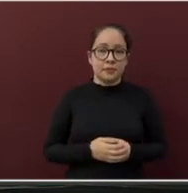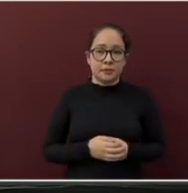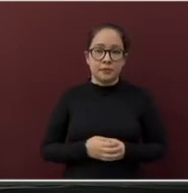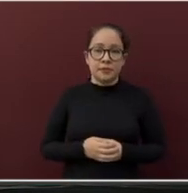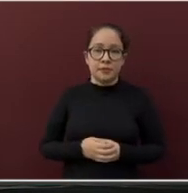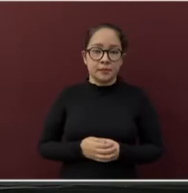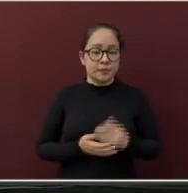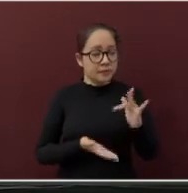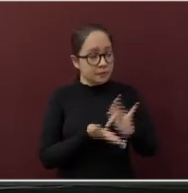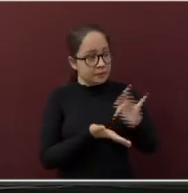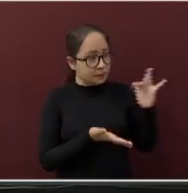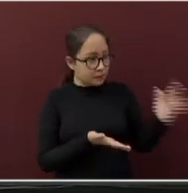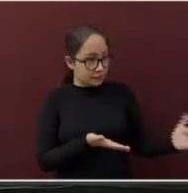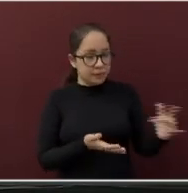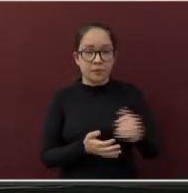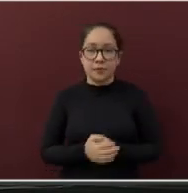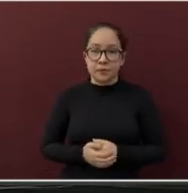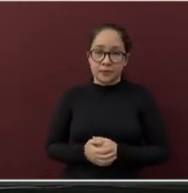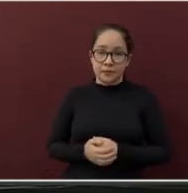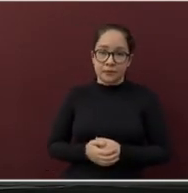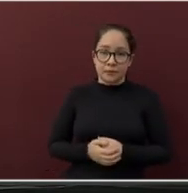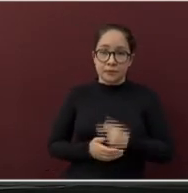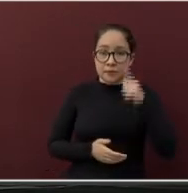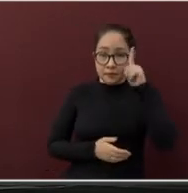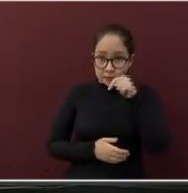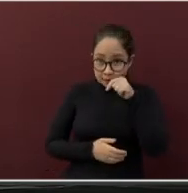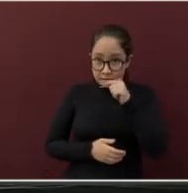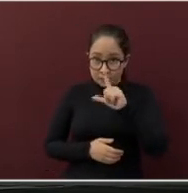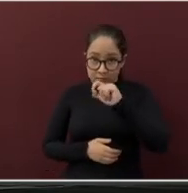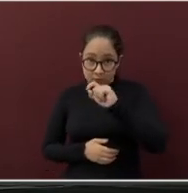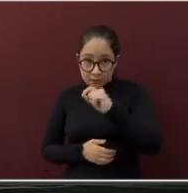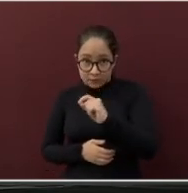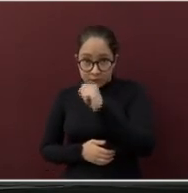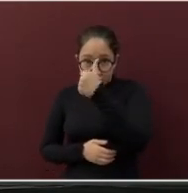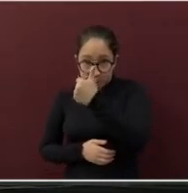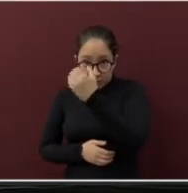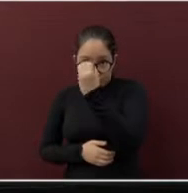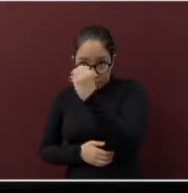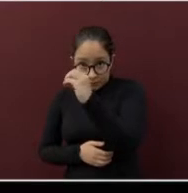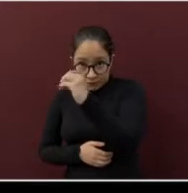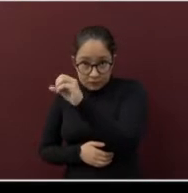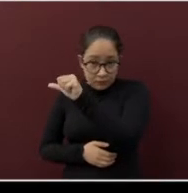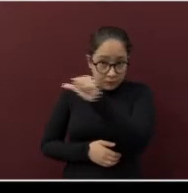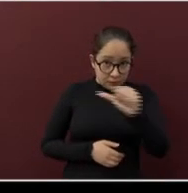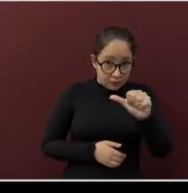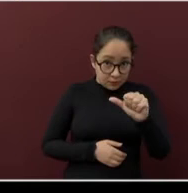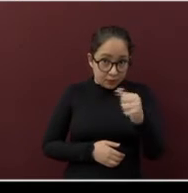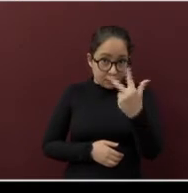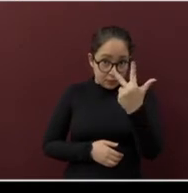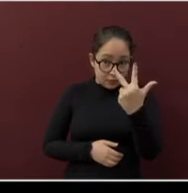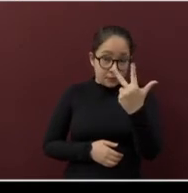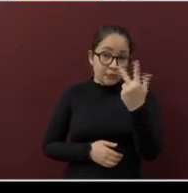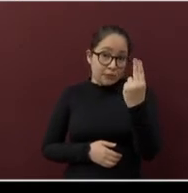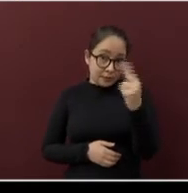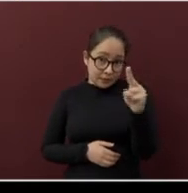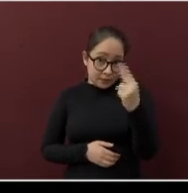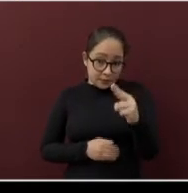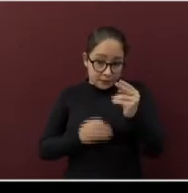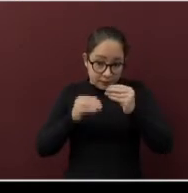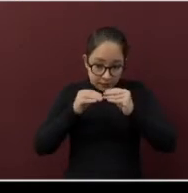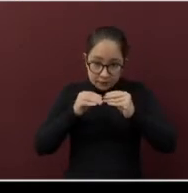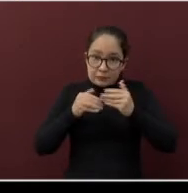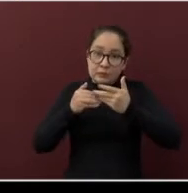gracias doctora les informamos que a partir de mañana 26 de octubre y hasta el 8 de noviembre el semáforo